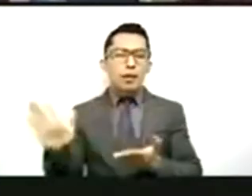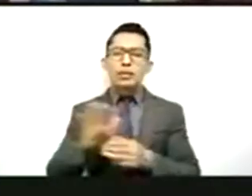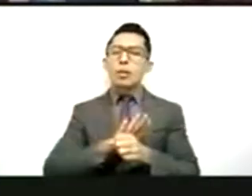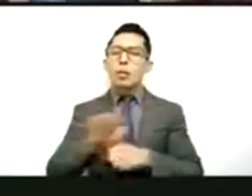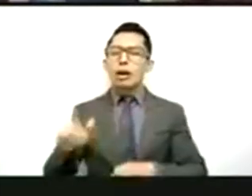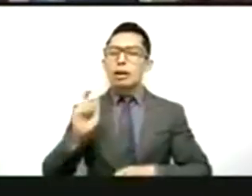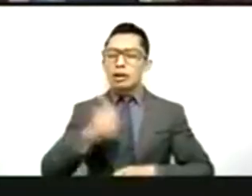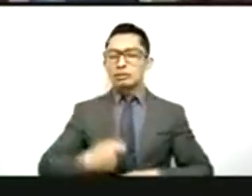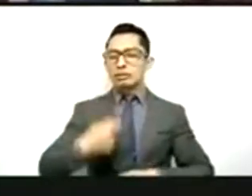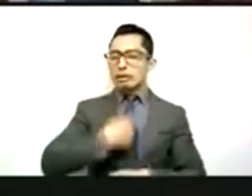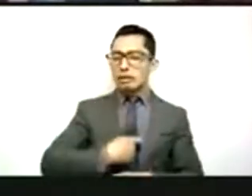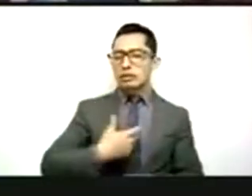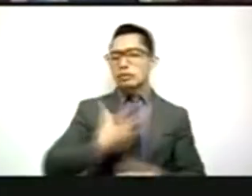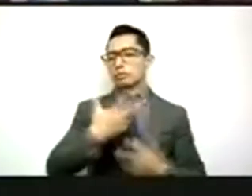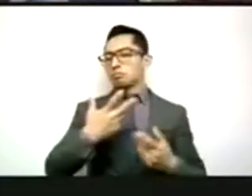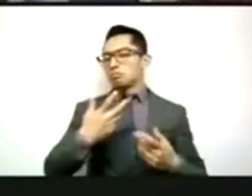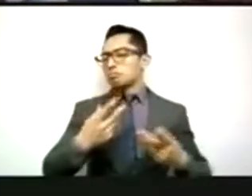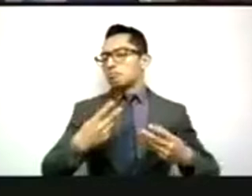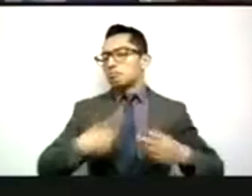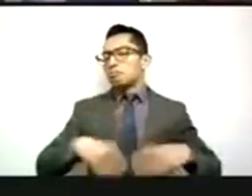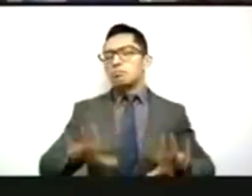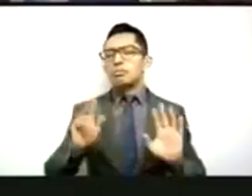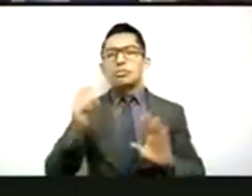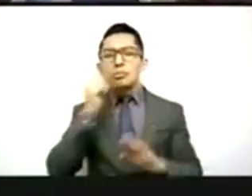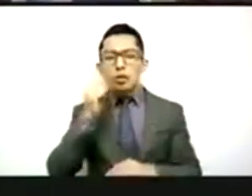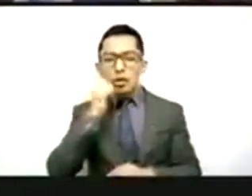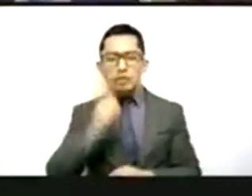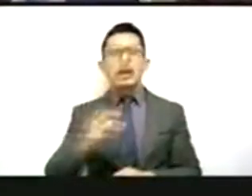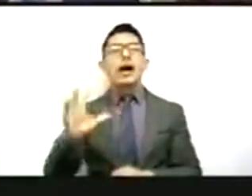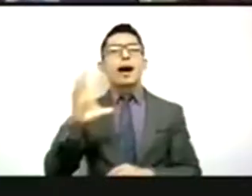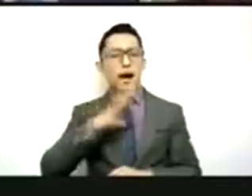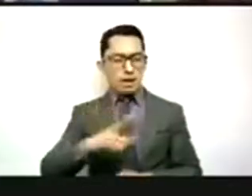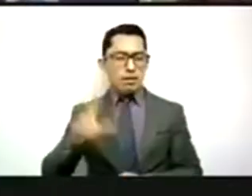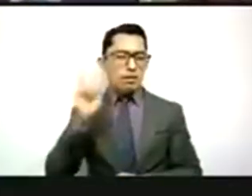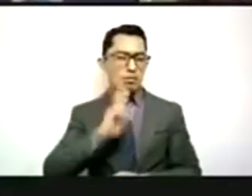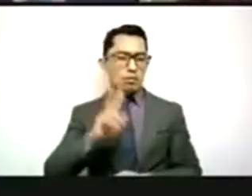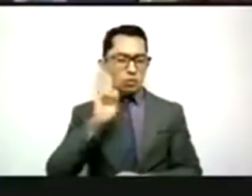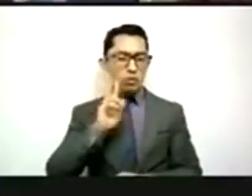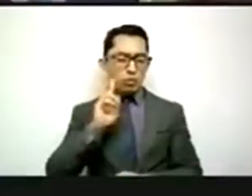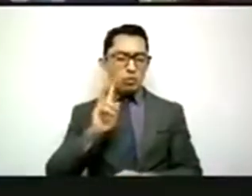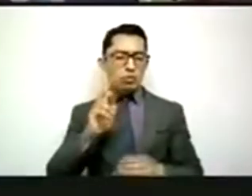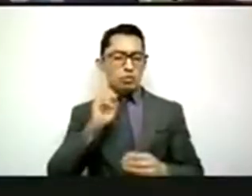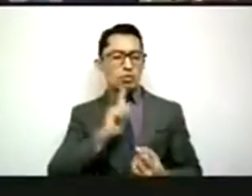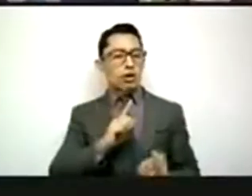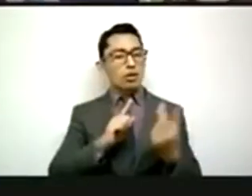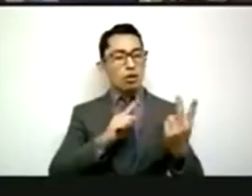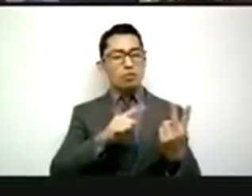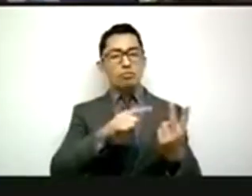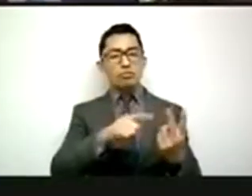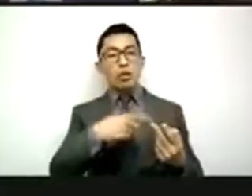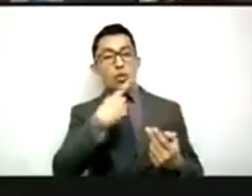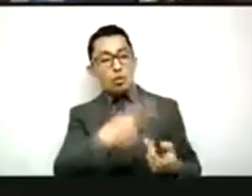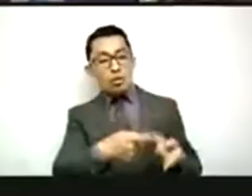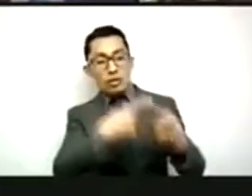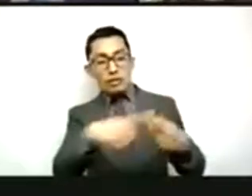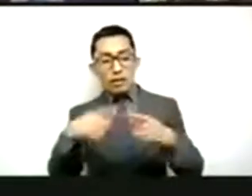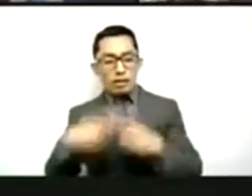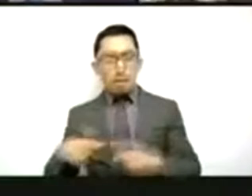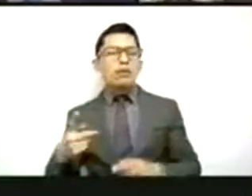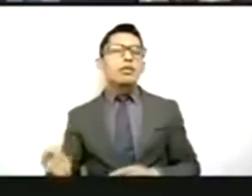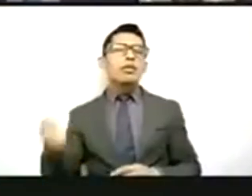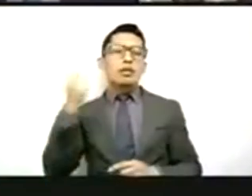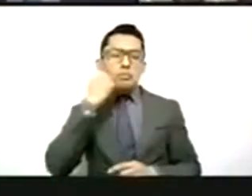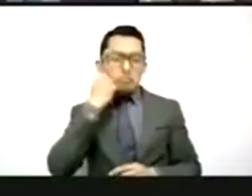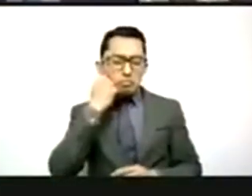es claro. Aquí tenemos a dos mujeres que en respeto a sus diferencias alzaron la voz. Y